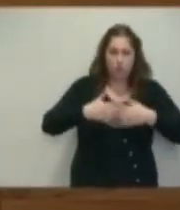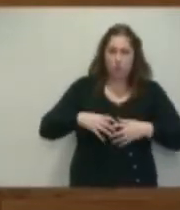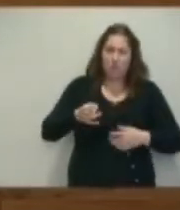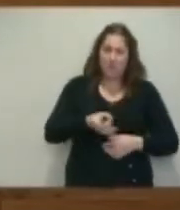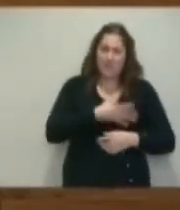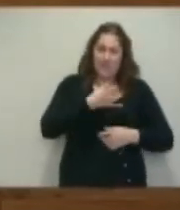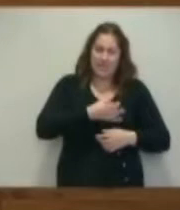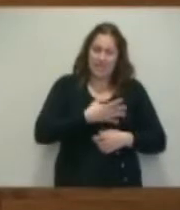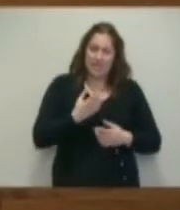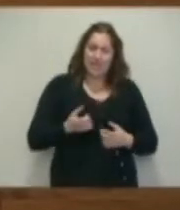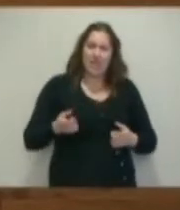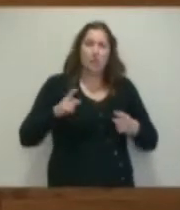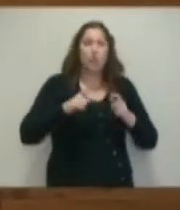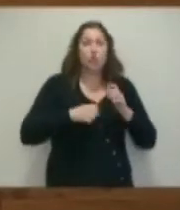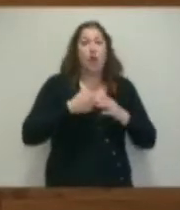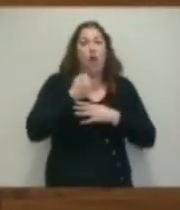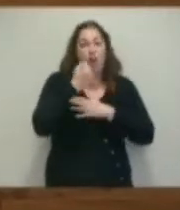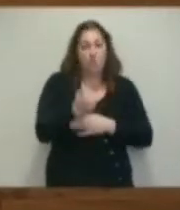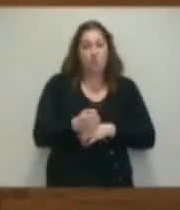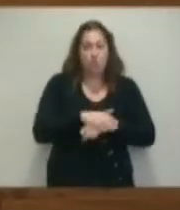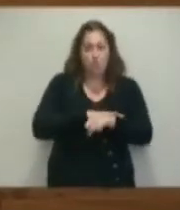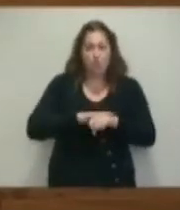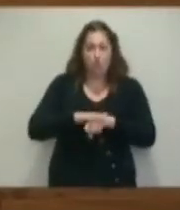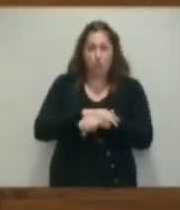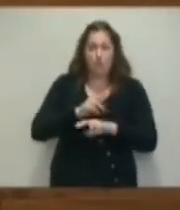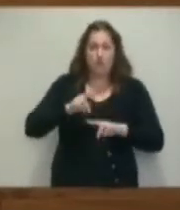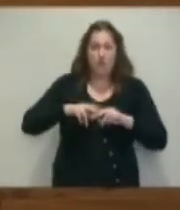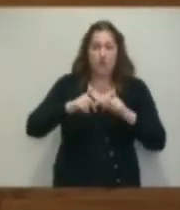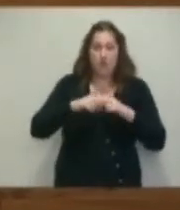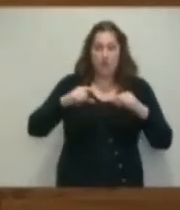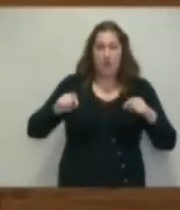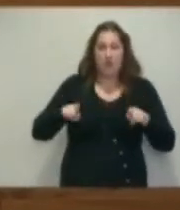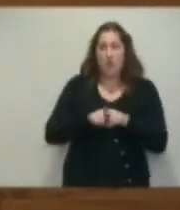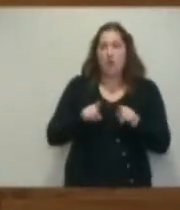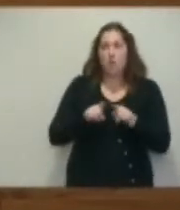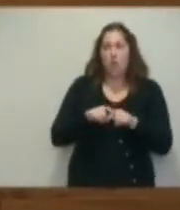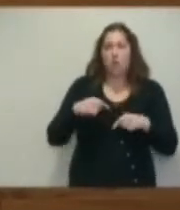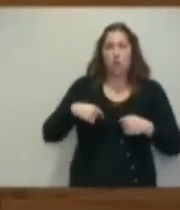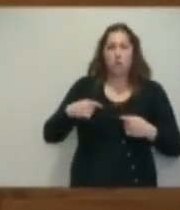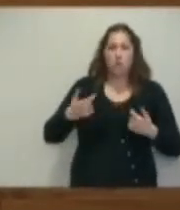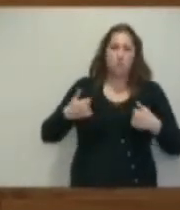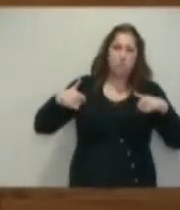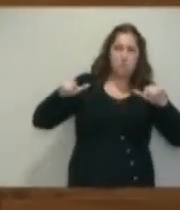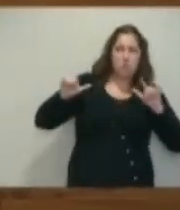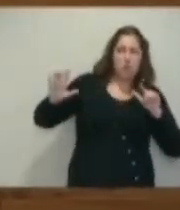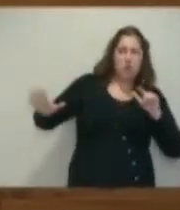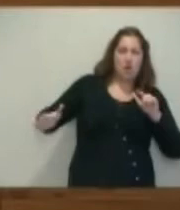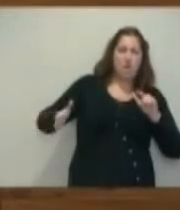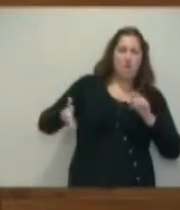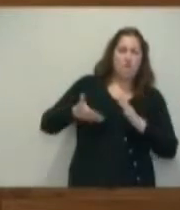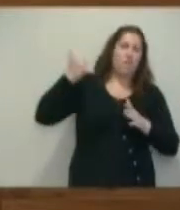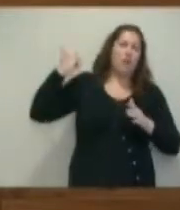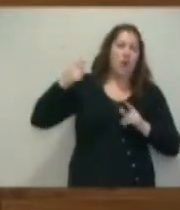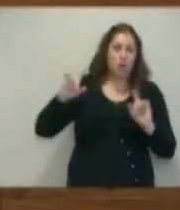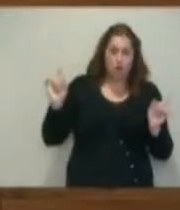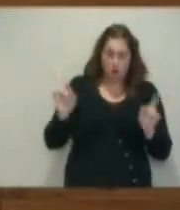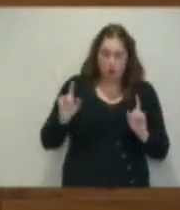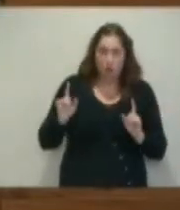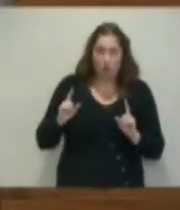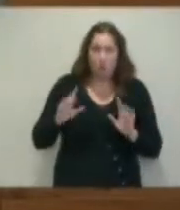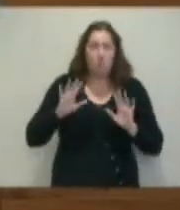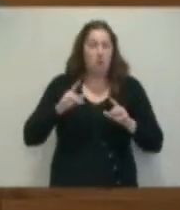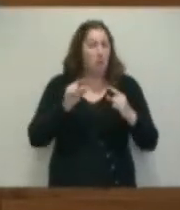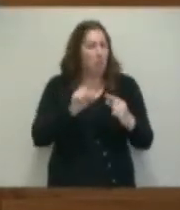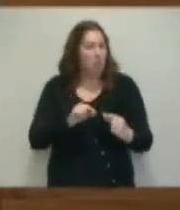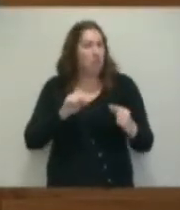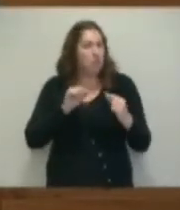del Gobierno del Principado de Asturias, yo no voy a quitarle la paternidad a nadie de ningún acuerdo, otra cosa es que critique su contenido, pero desde luego no voy